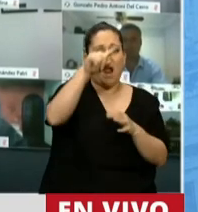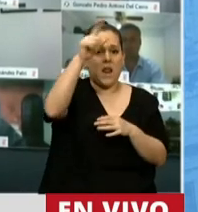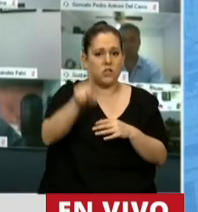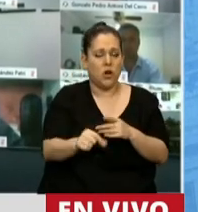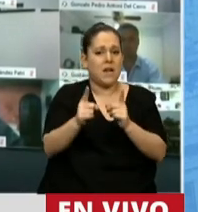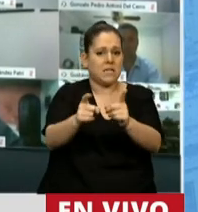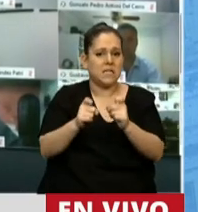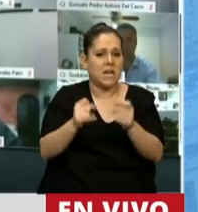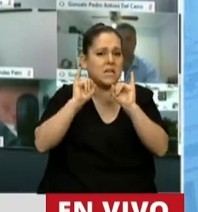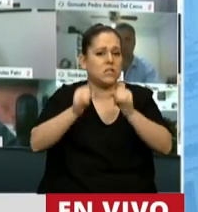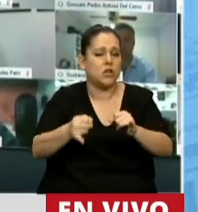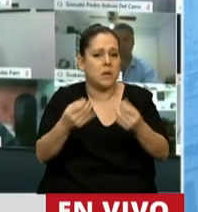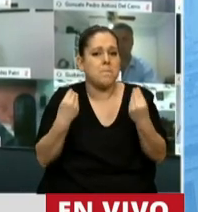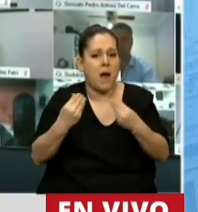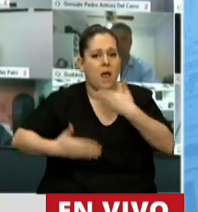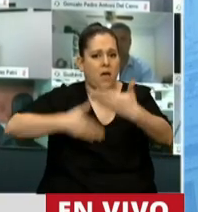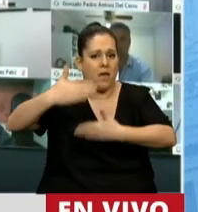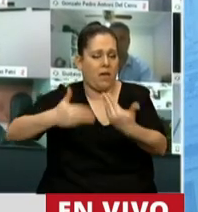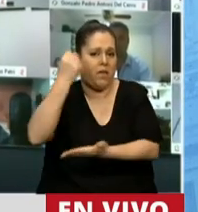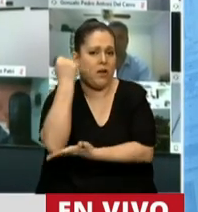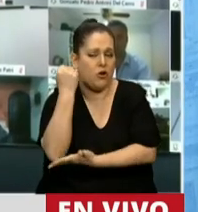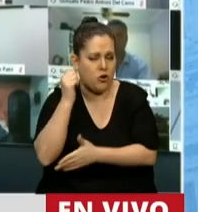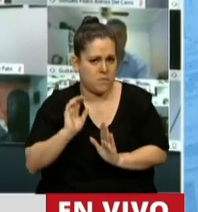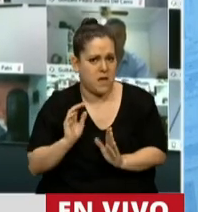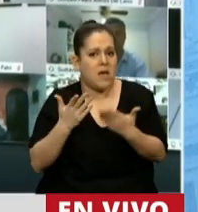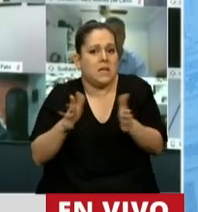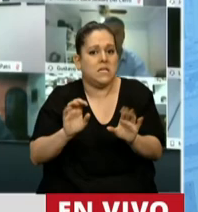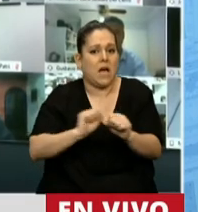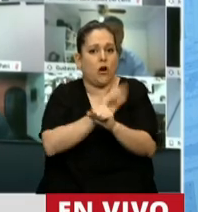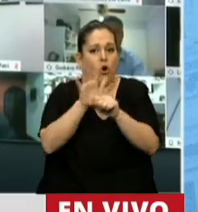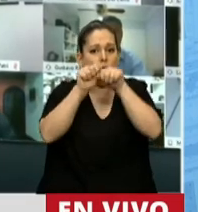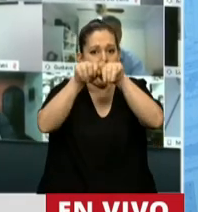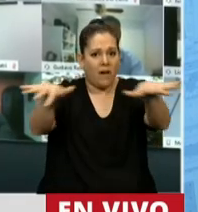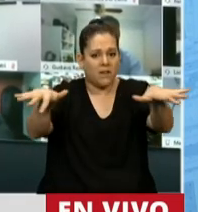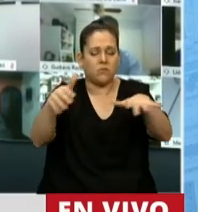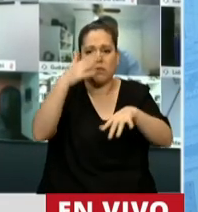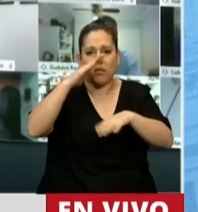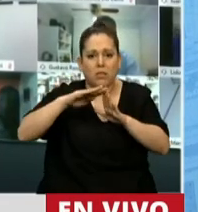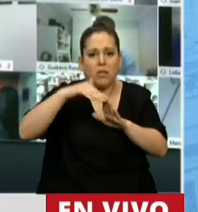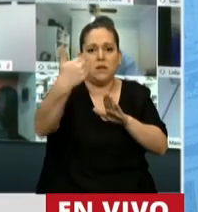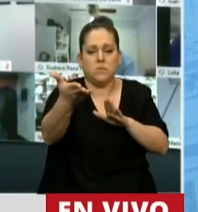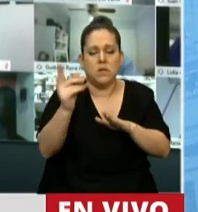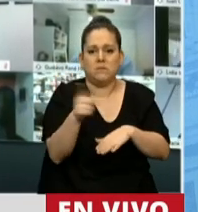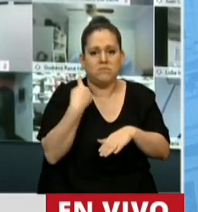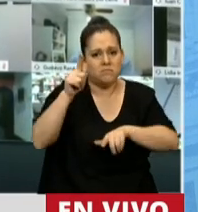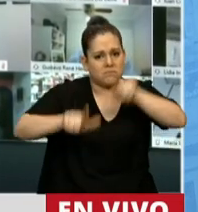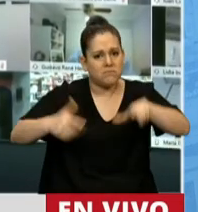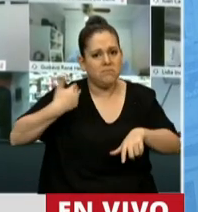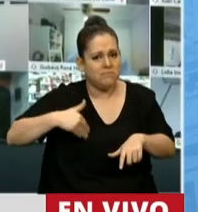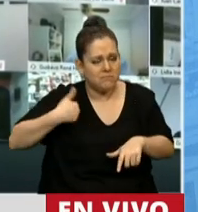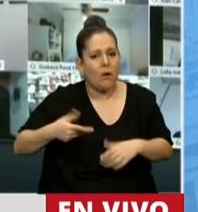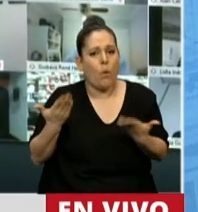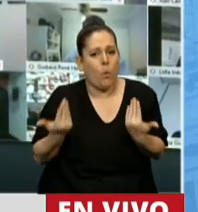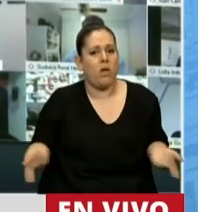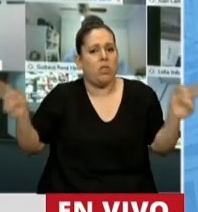para un saneamiento económico, quizás después de esta pandemia tan triste y tan dura, los argentinos de a poco podamos volver